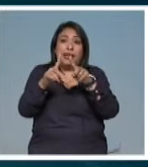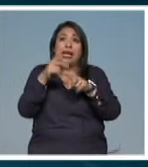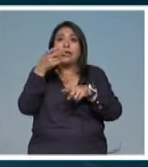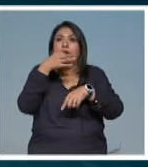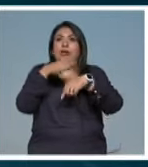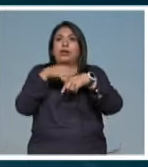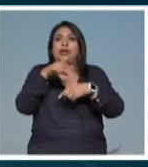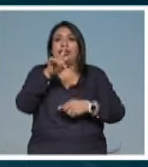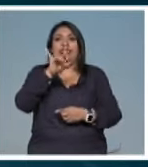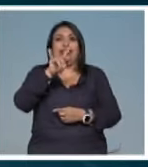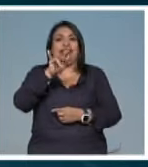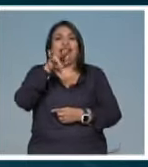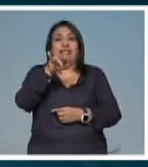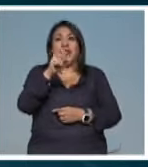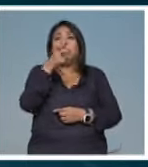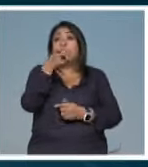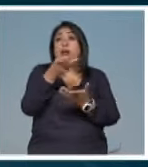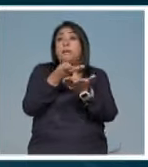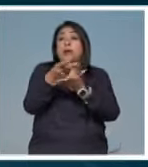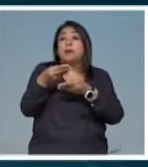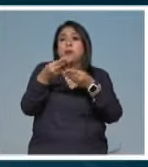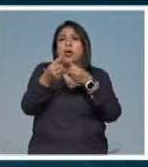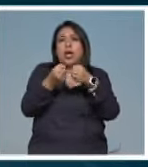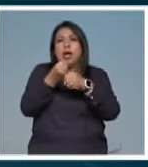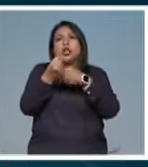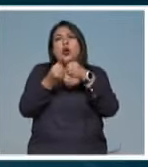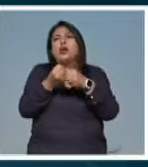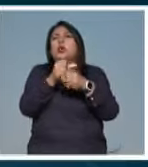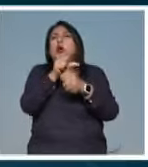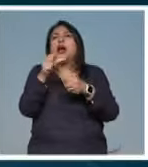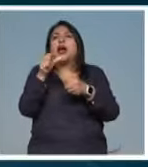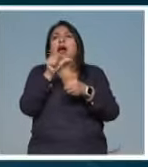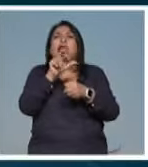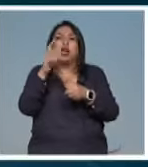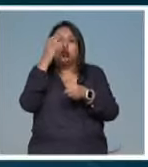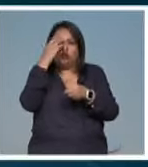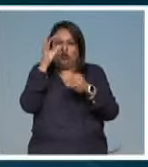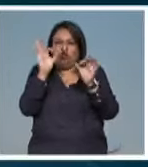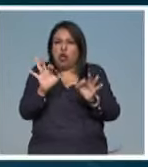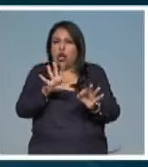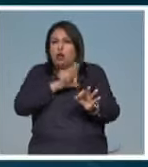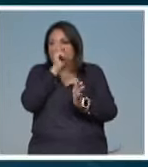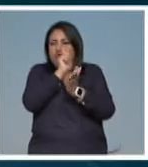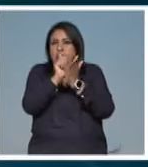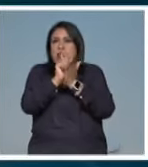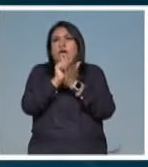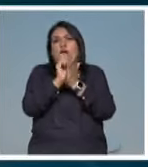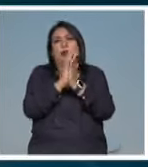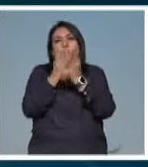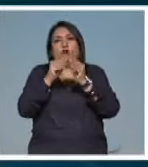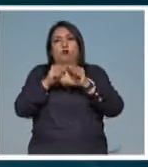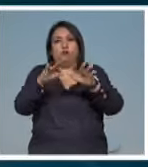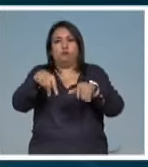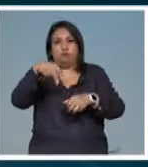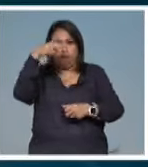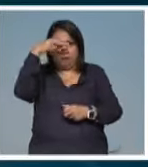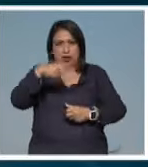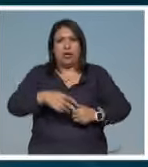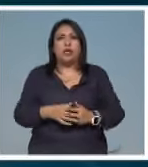señales distantes, ¿no? Este premio se entrega cada año con el propósito de reconocer la calidad literaria de las obras publicadas en